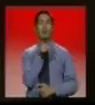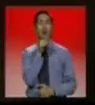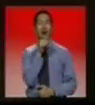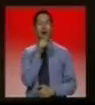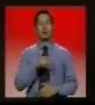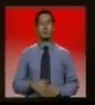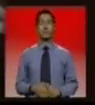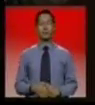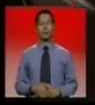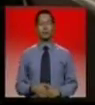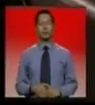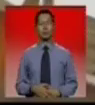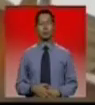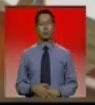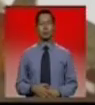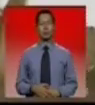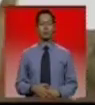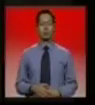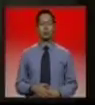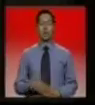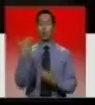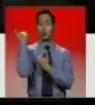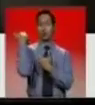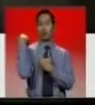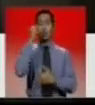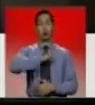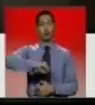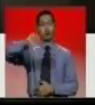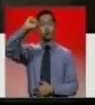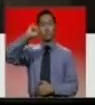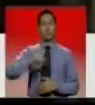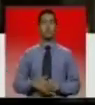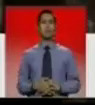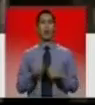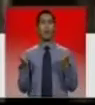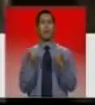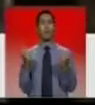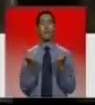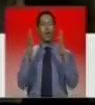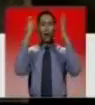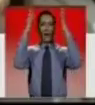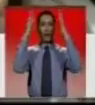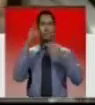Responsible Travel en el marco de la Feria World Travel Market de Londres.